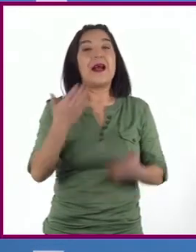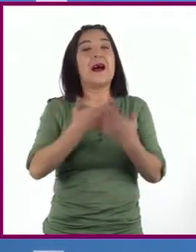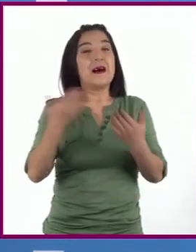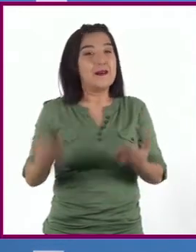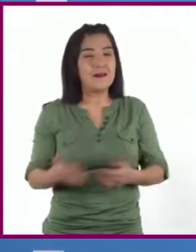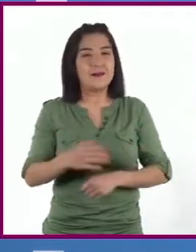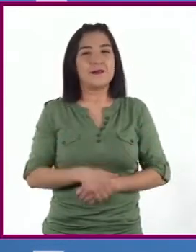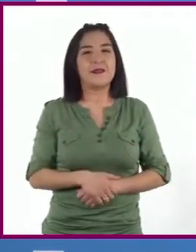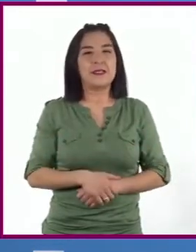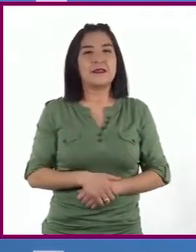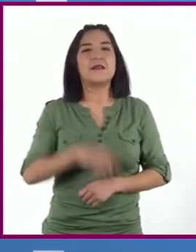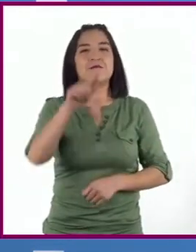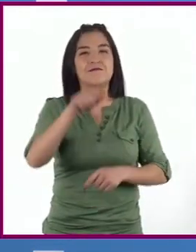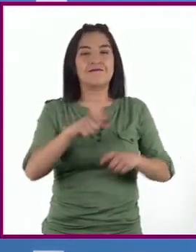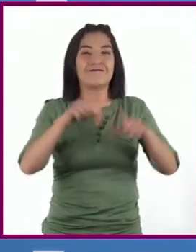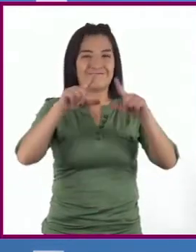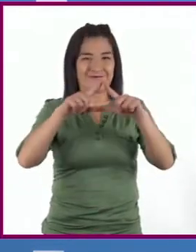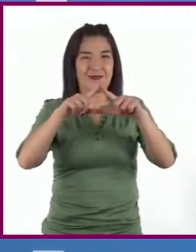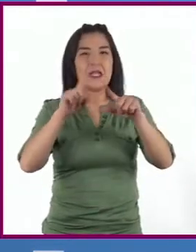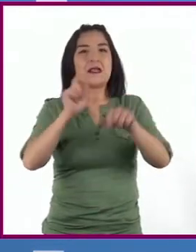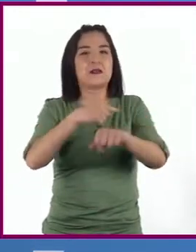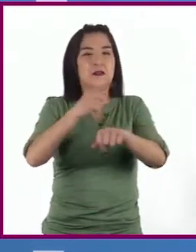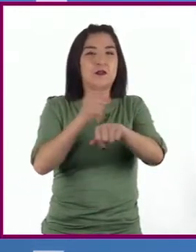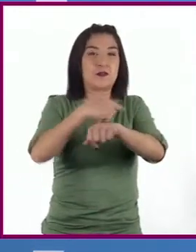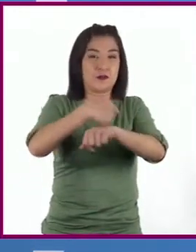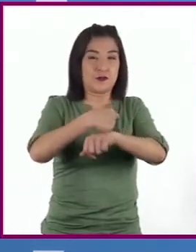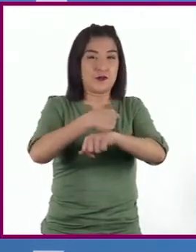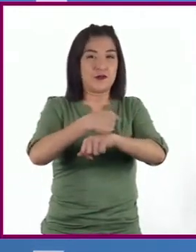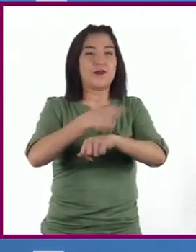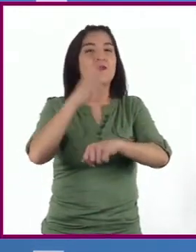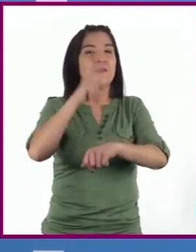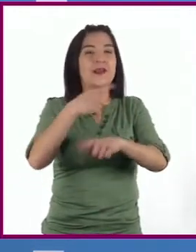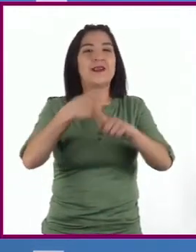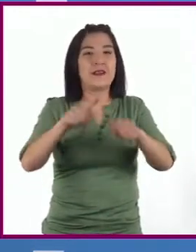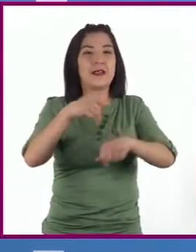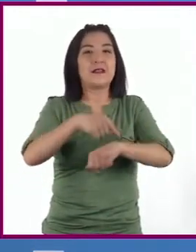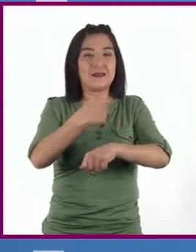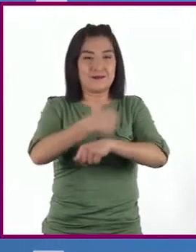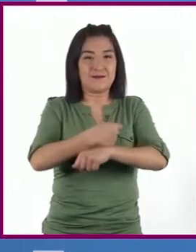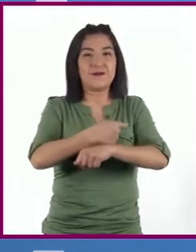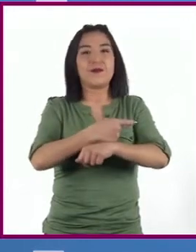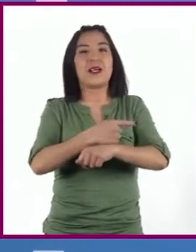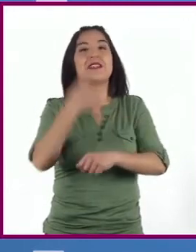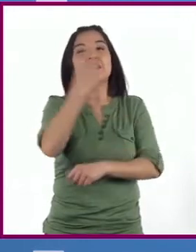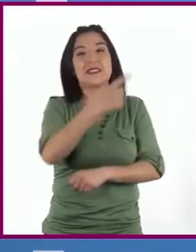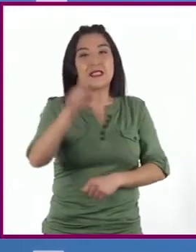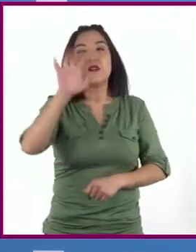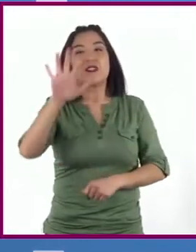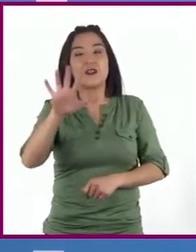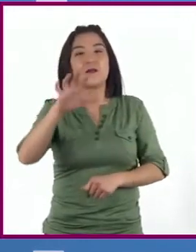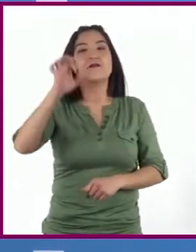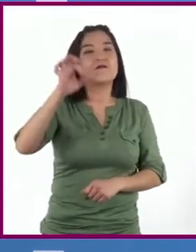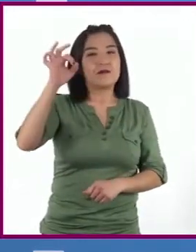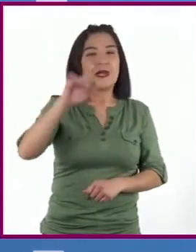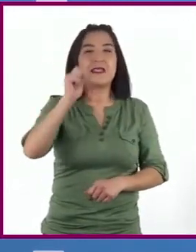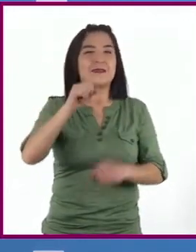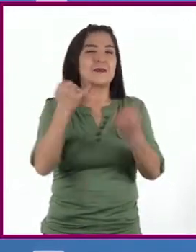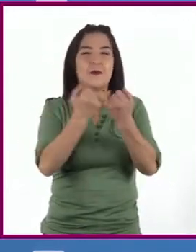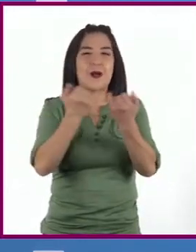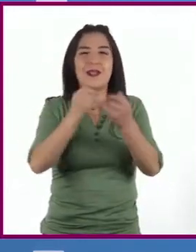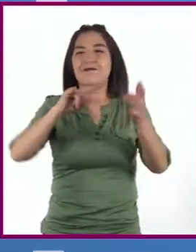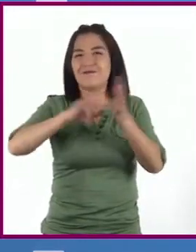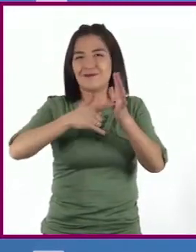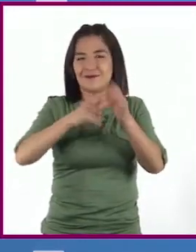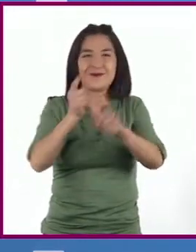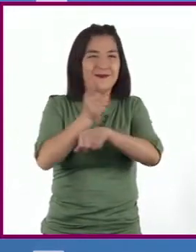Ahora vamos a rotar el triángulo de su posición actual. 105 grados en sentido contrario a las manecillas del reloj.